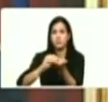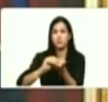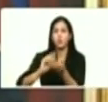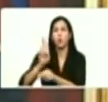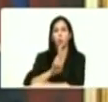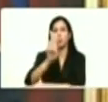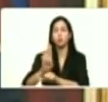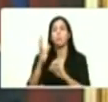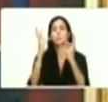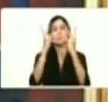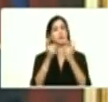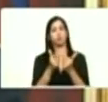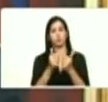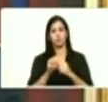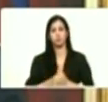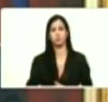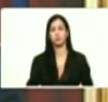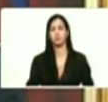y administración